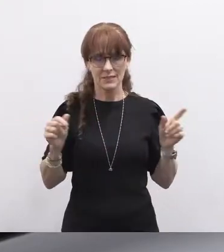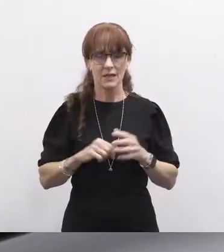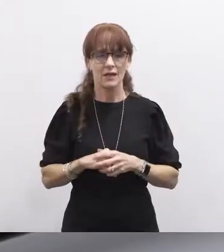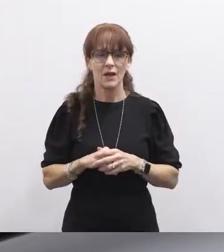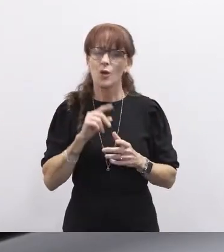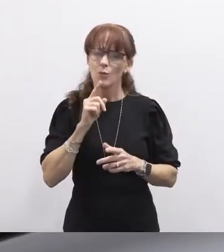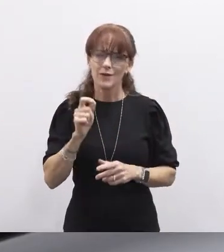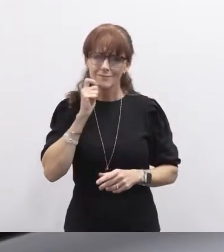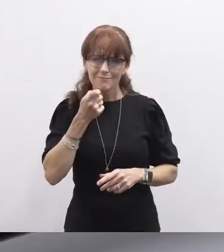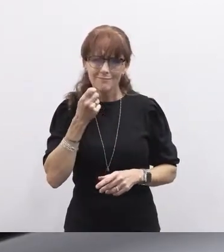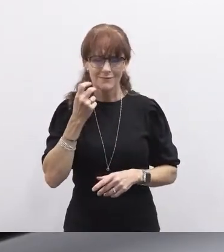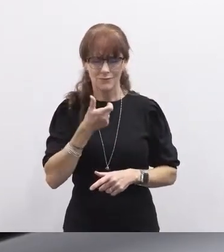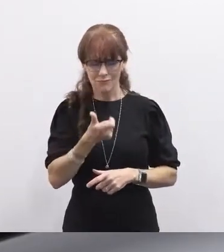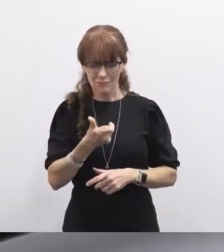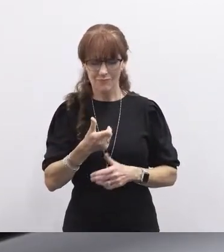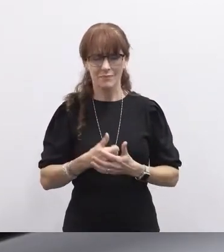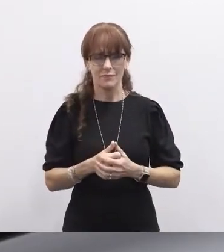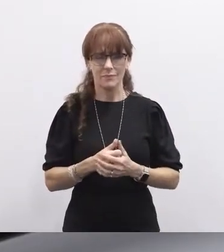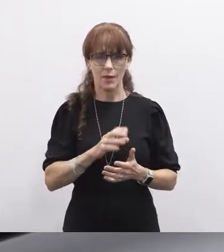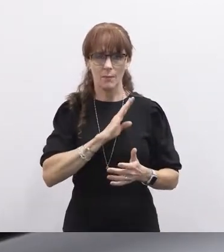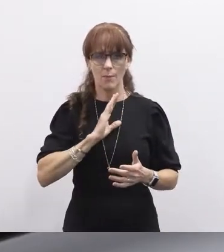dando porras.